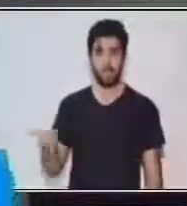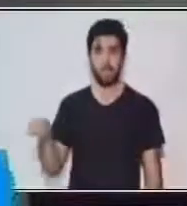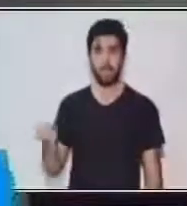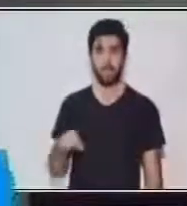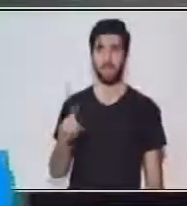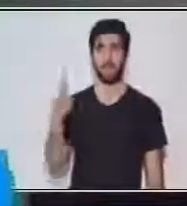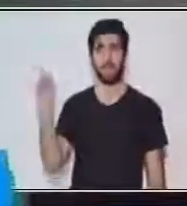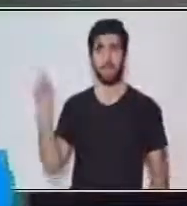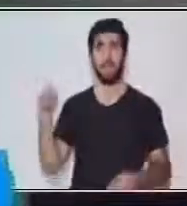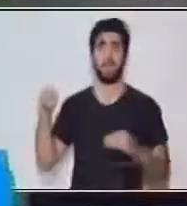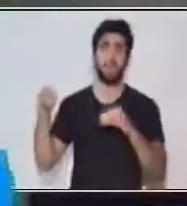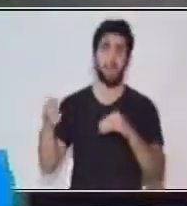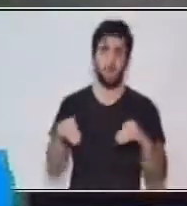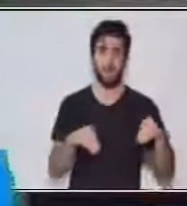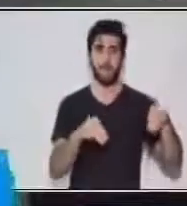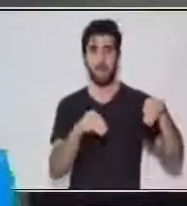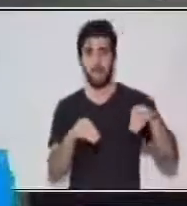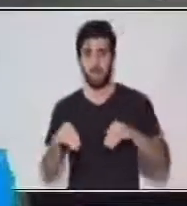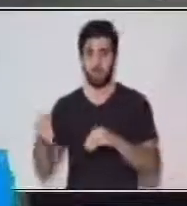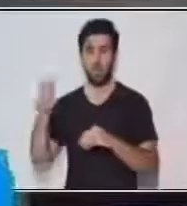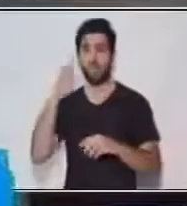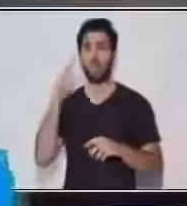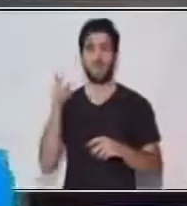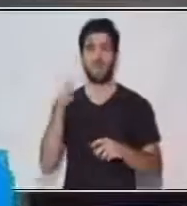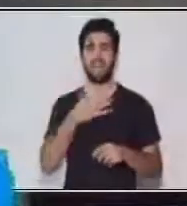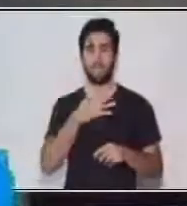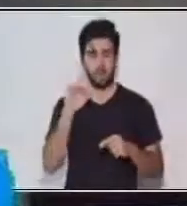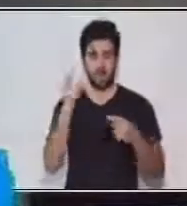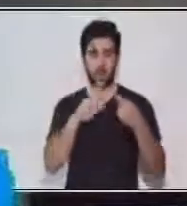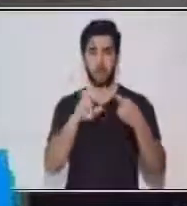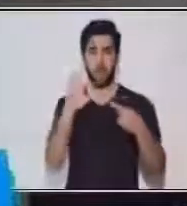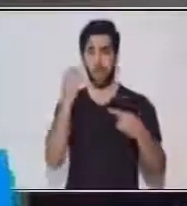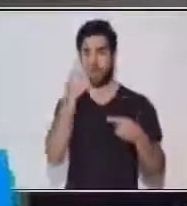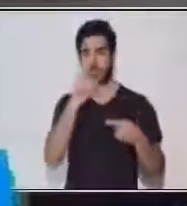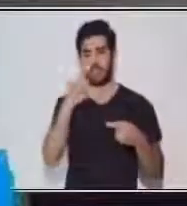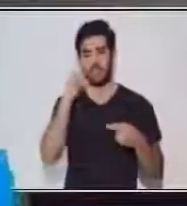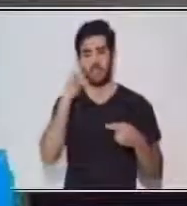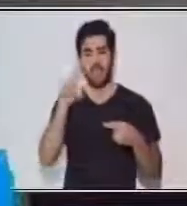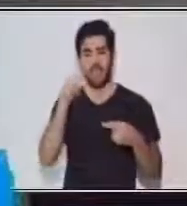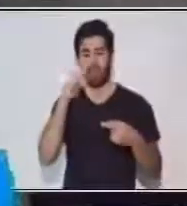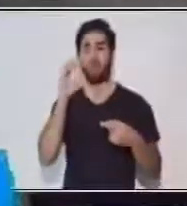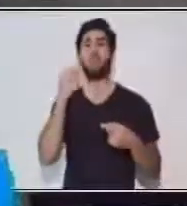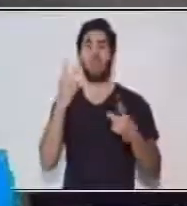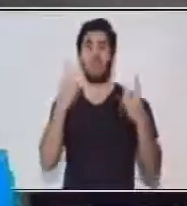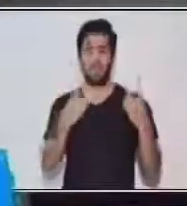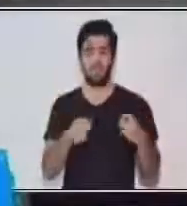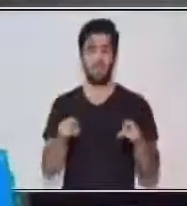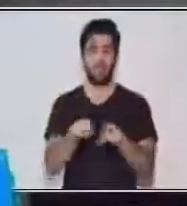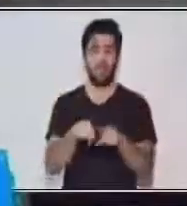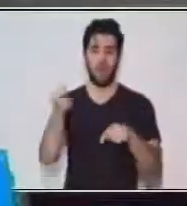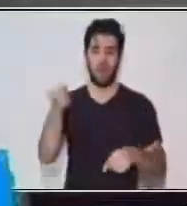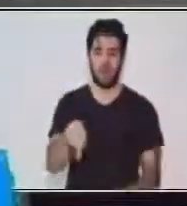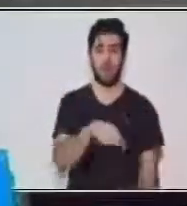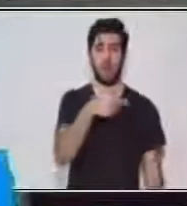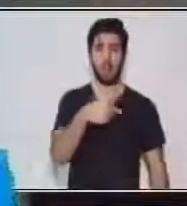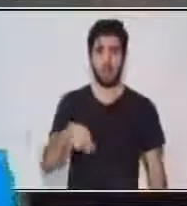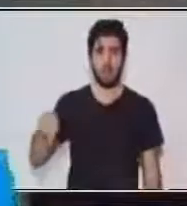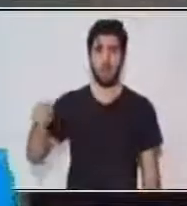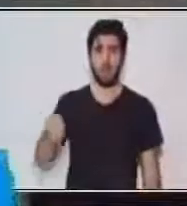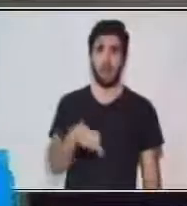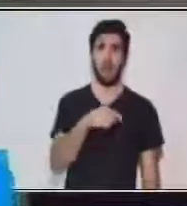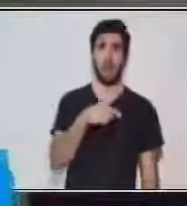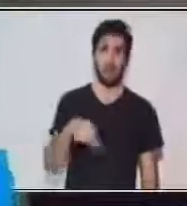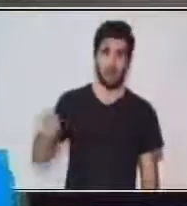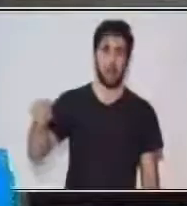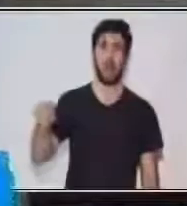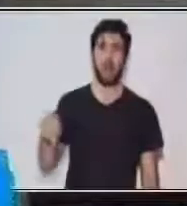movimiento oscilatorio porque se repite a lo largo de una trayectoria. Y también es importante que definamos